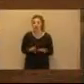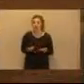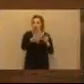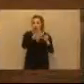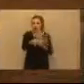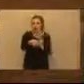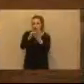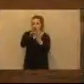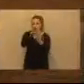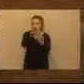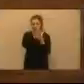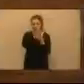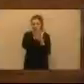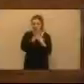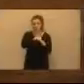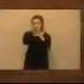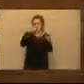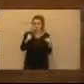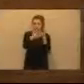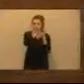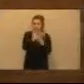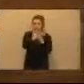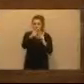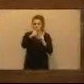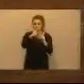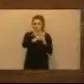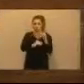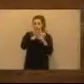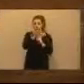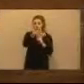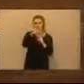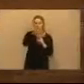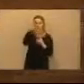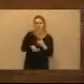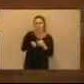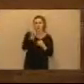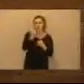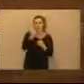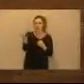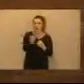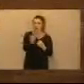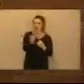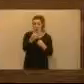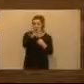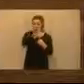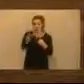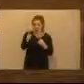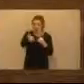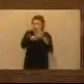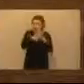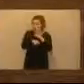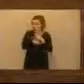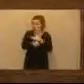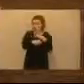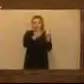relación a la implantación de los estudios superiores, también creo que es importante señalar que la dotación de personal y de recursos que haría falta